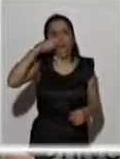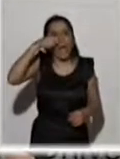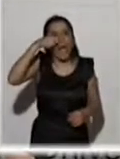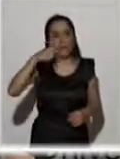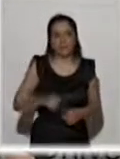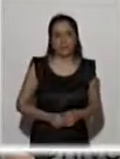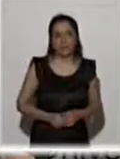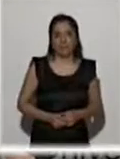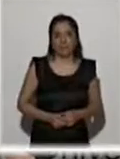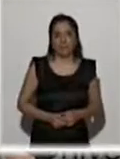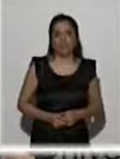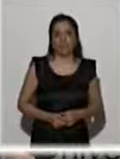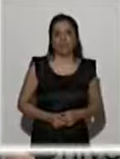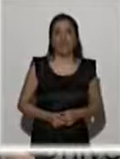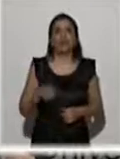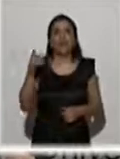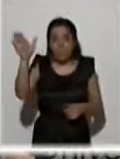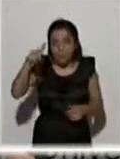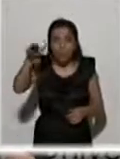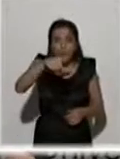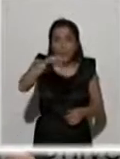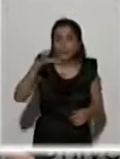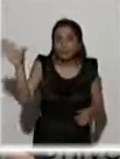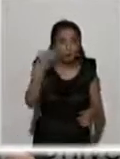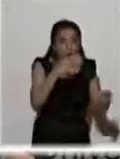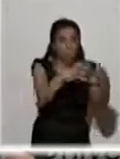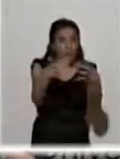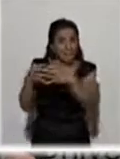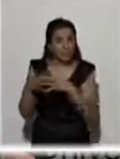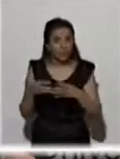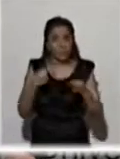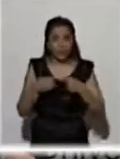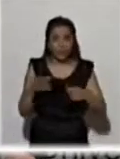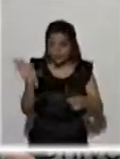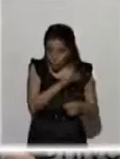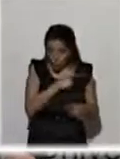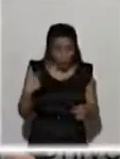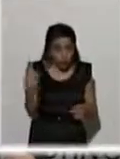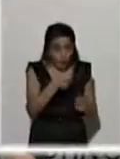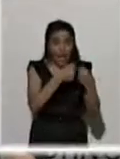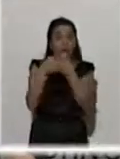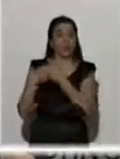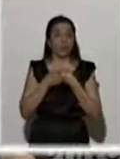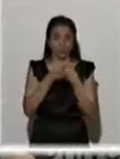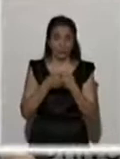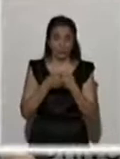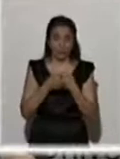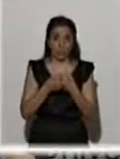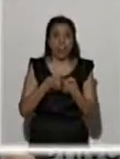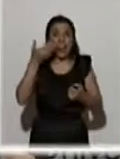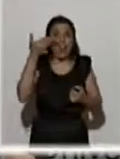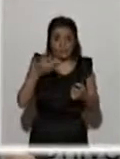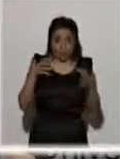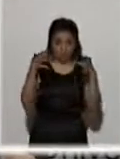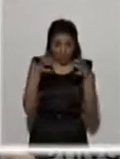deje dudas en esto. Convoque a todos los partidos políticos y nos pongamos de acuerdo. La fuerza que recibe un peso del narcotráfico